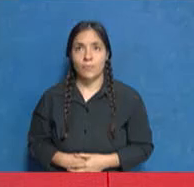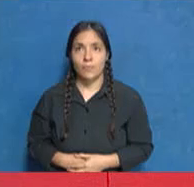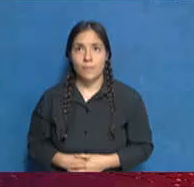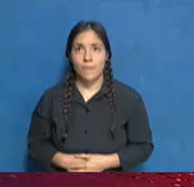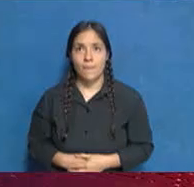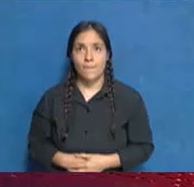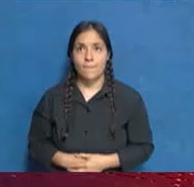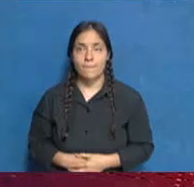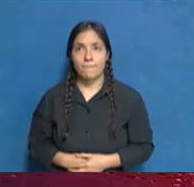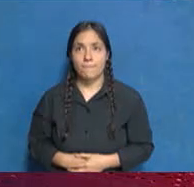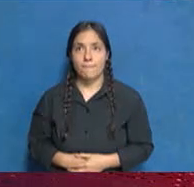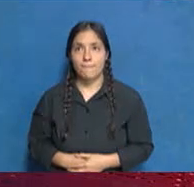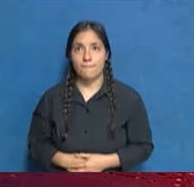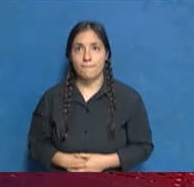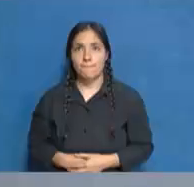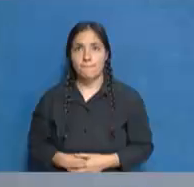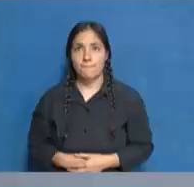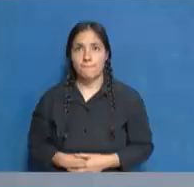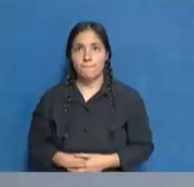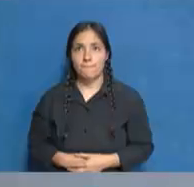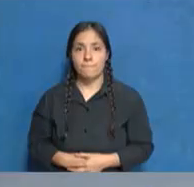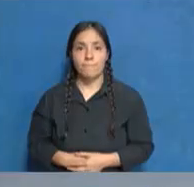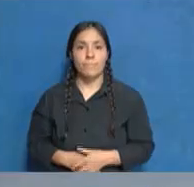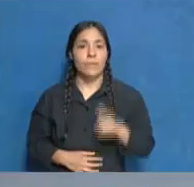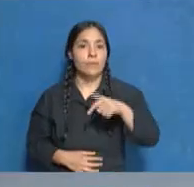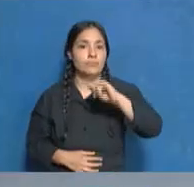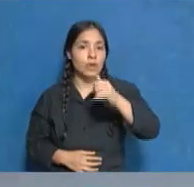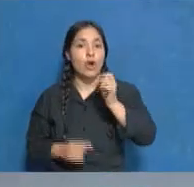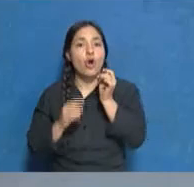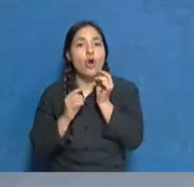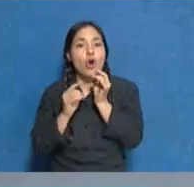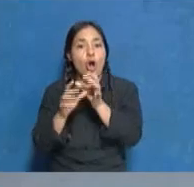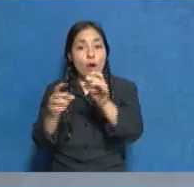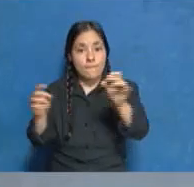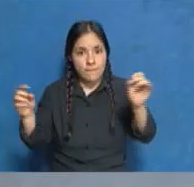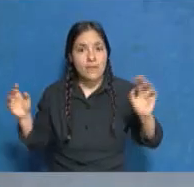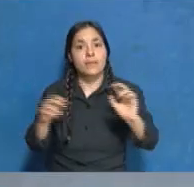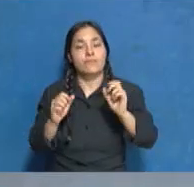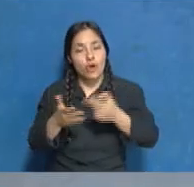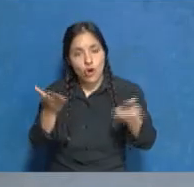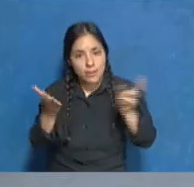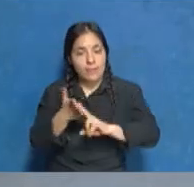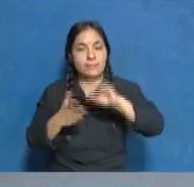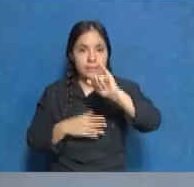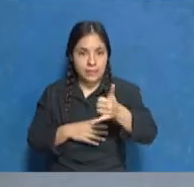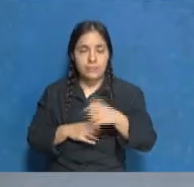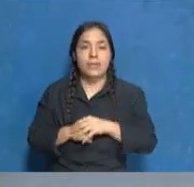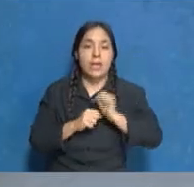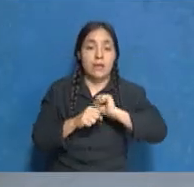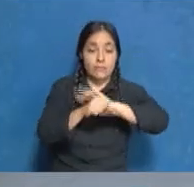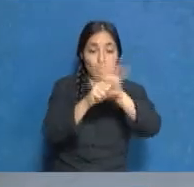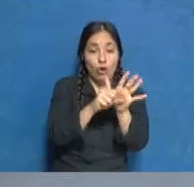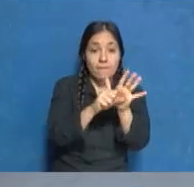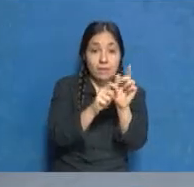la ministra Ana María Nadal. Estamos atravesando una ola de COVID. Hemos genotipificado, es